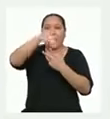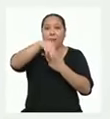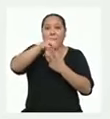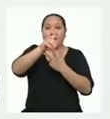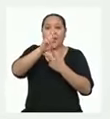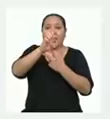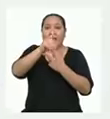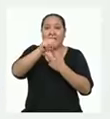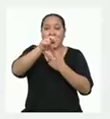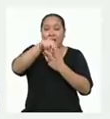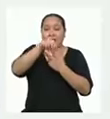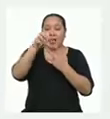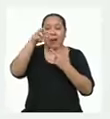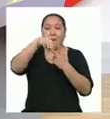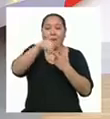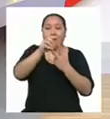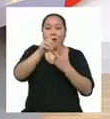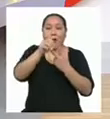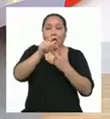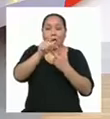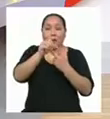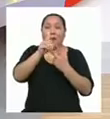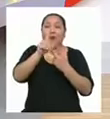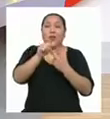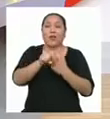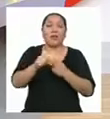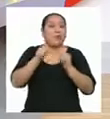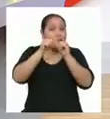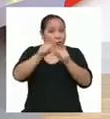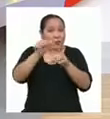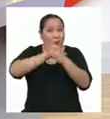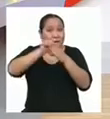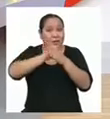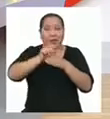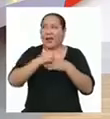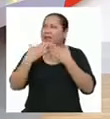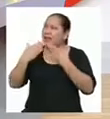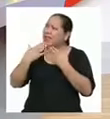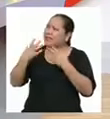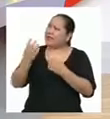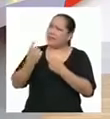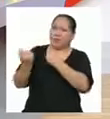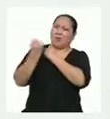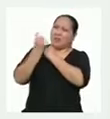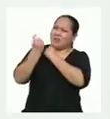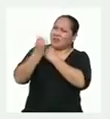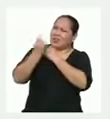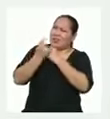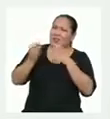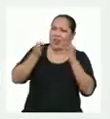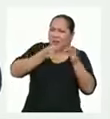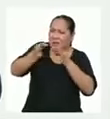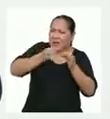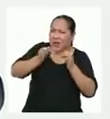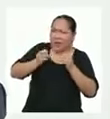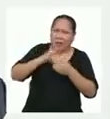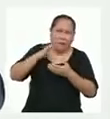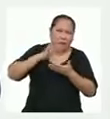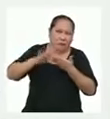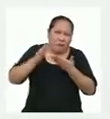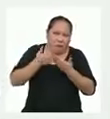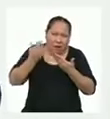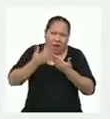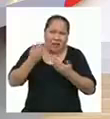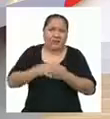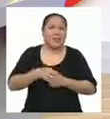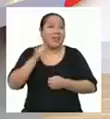moda. Sigan practicando en sus casas. Gracias por explicarnos todo de una manera que se sienta tan fácil. Esa es la magia de